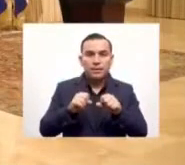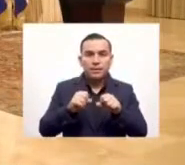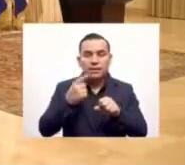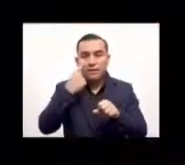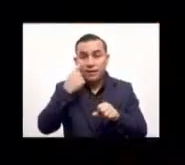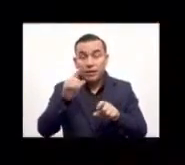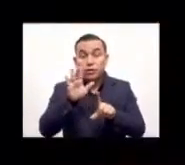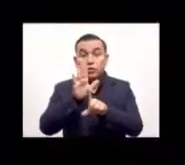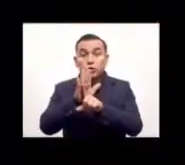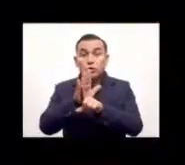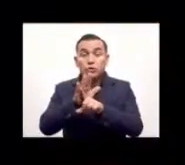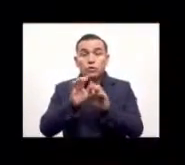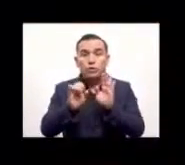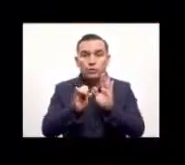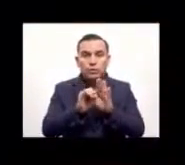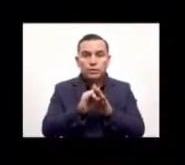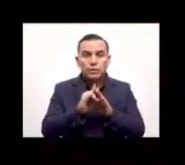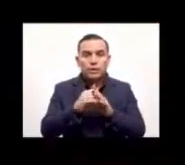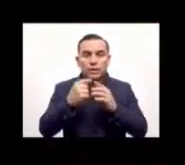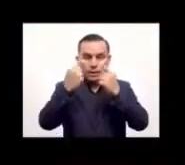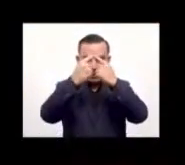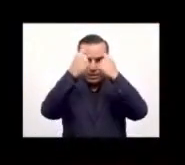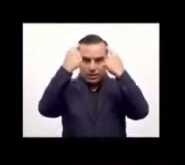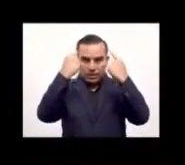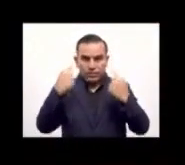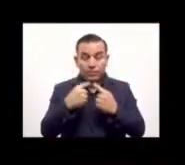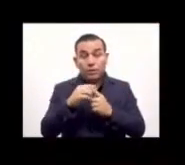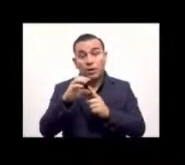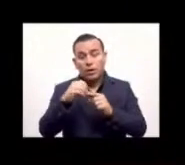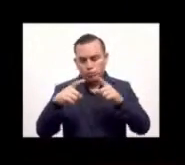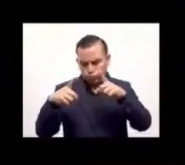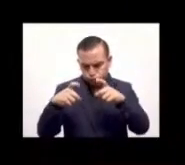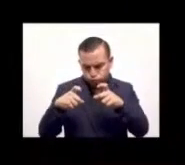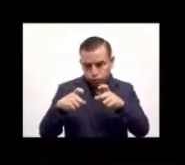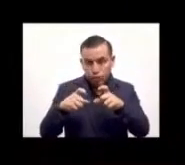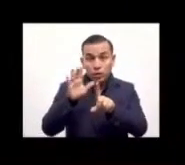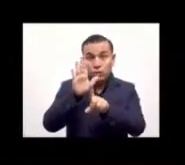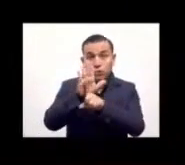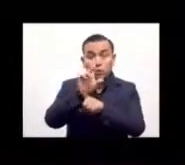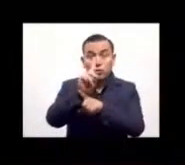Así como lo hacen pues muchos bancos base, no lo sé.